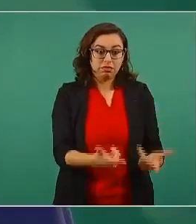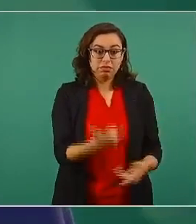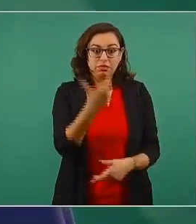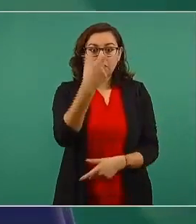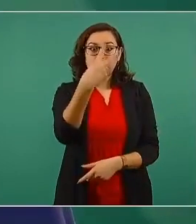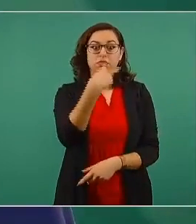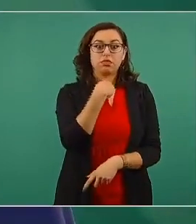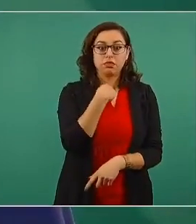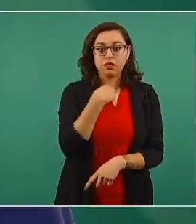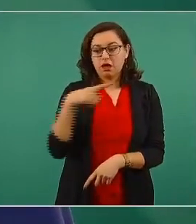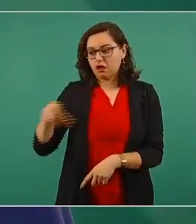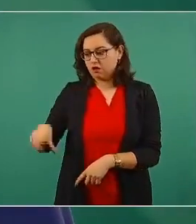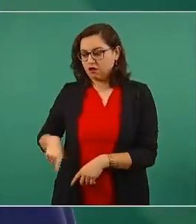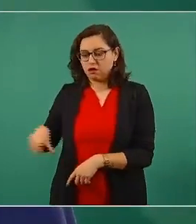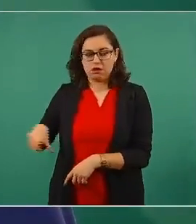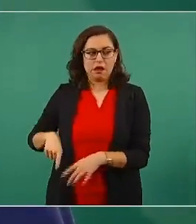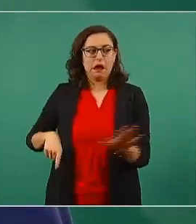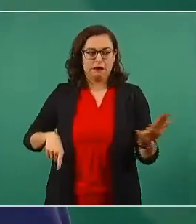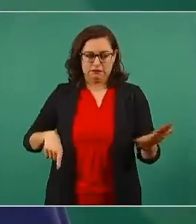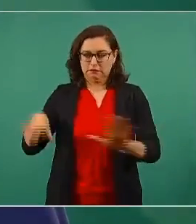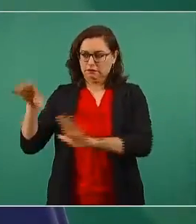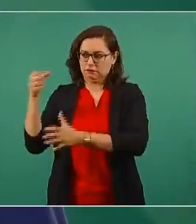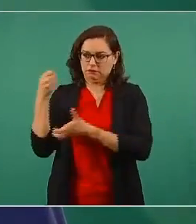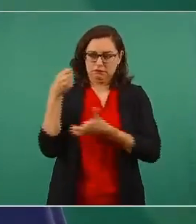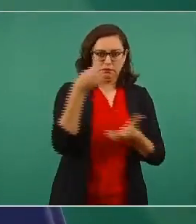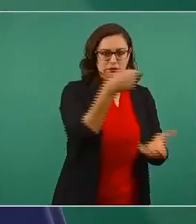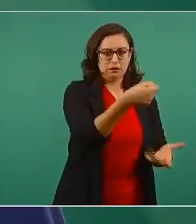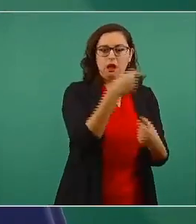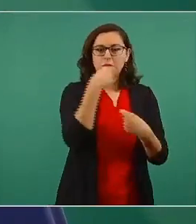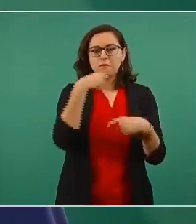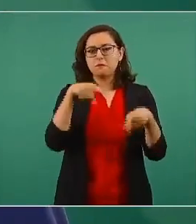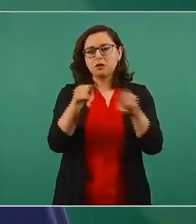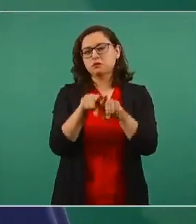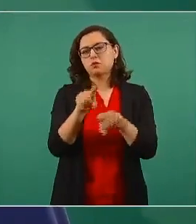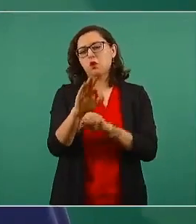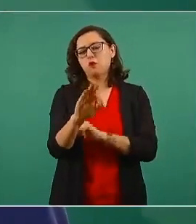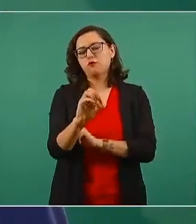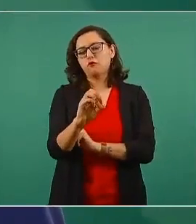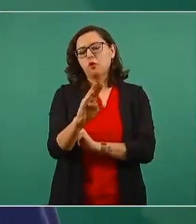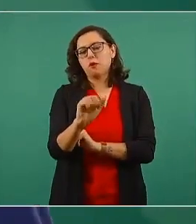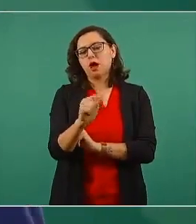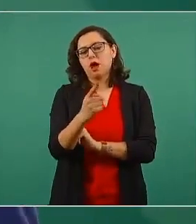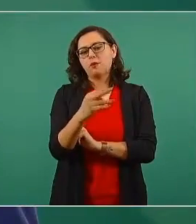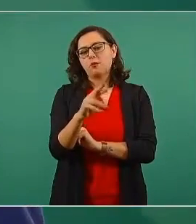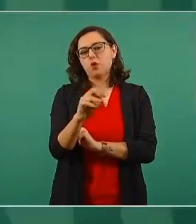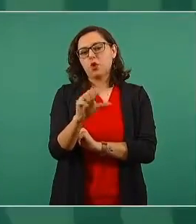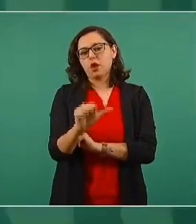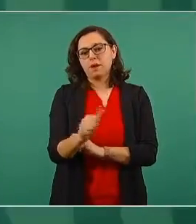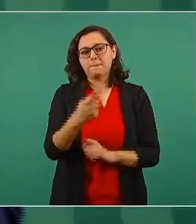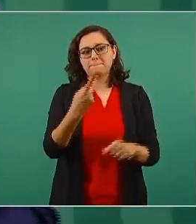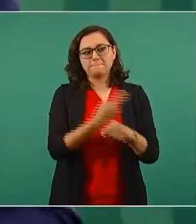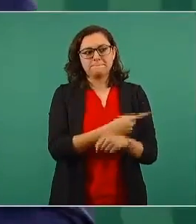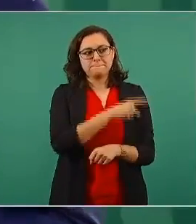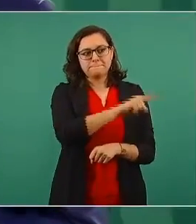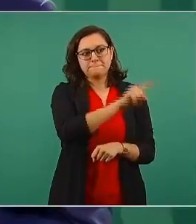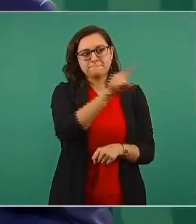público, lo que hicieron cuando el FOBAPROA, que convirtieron deudas